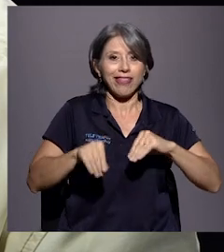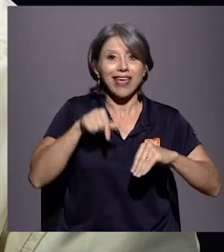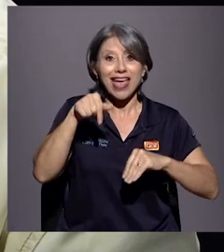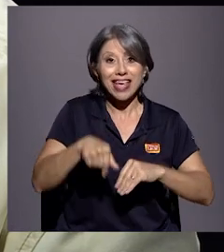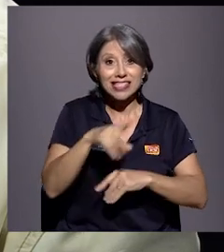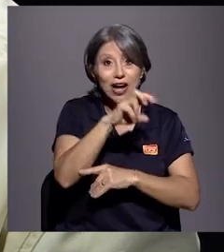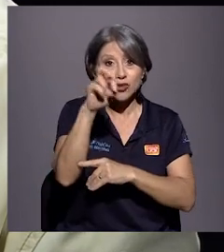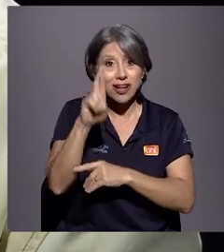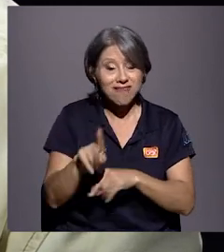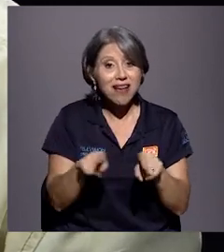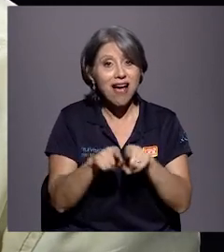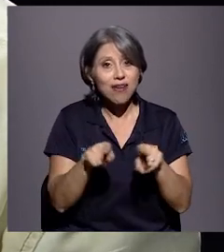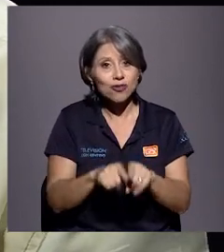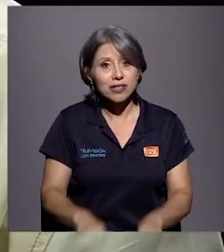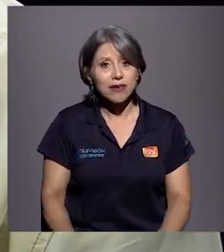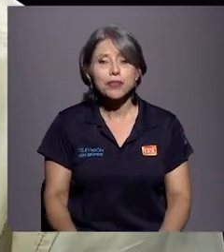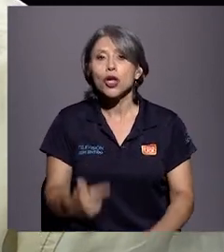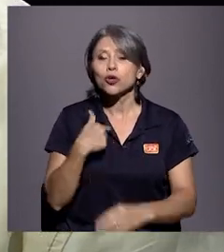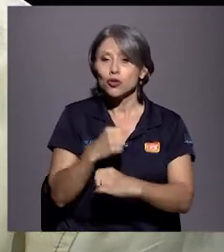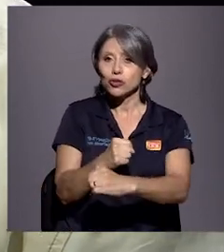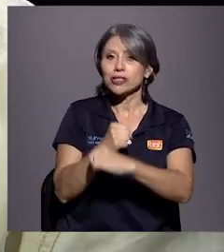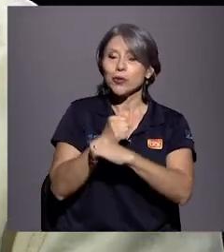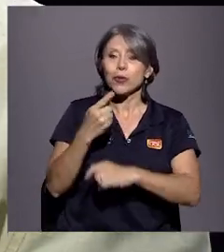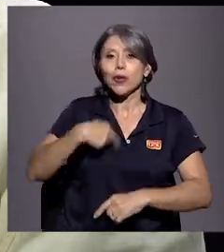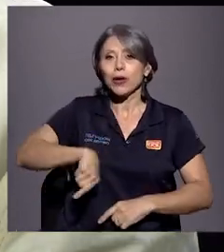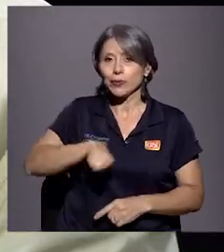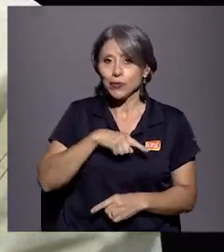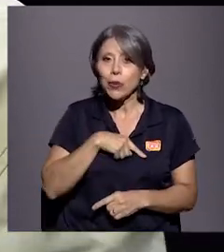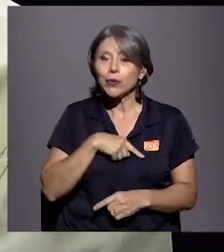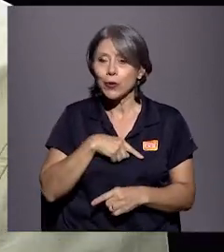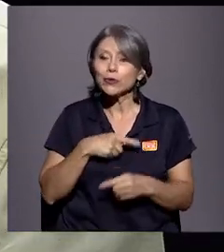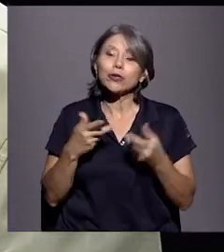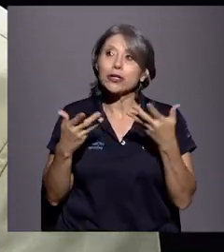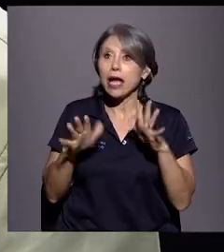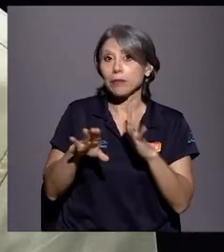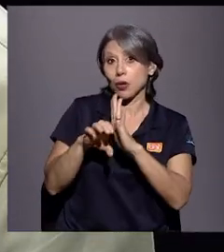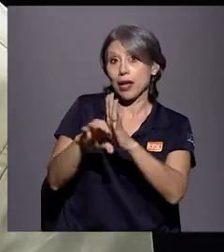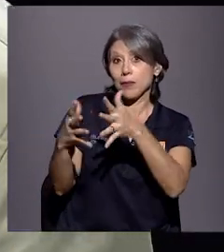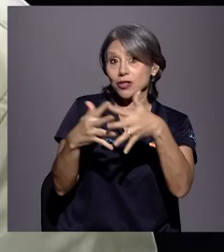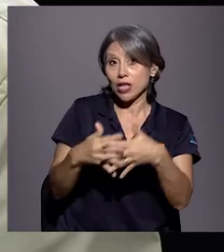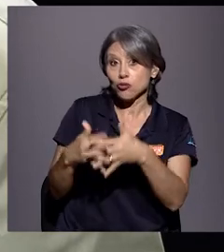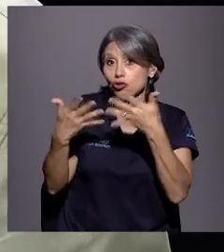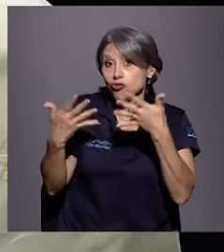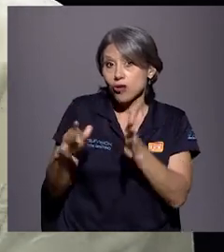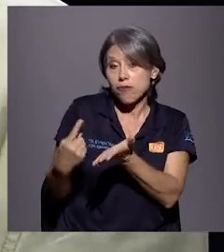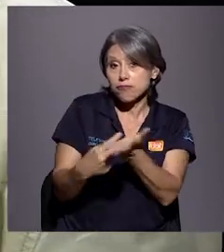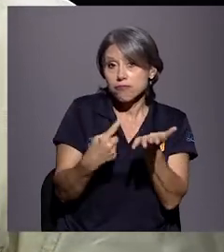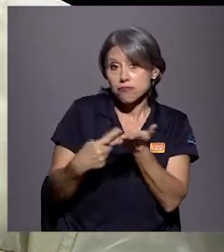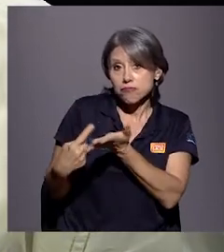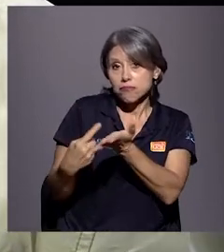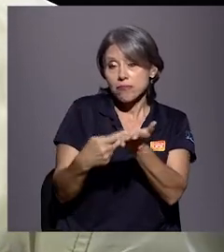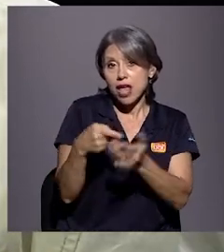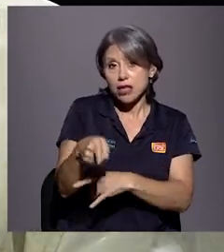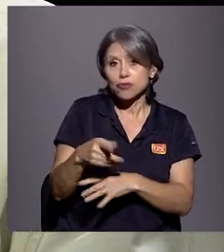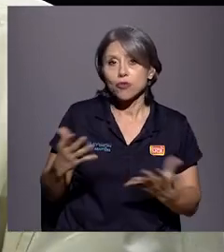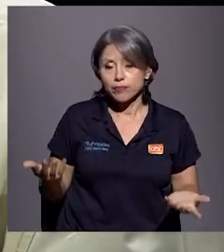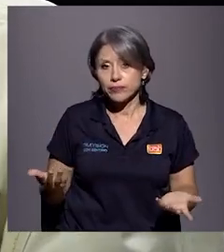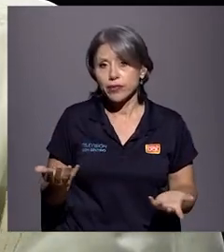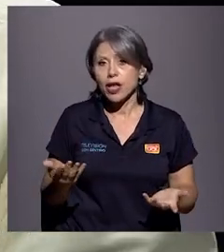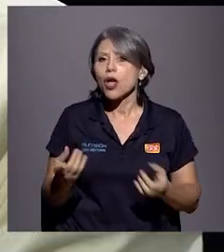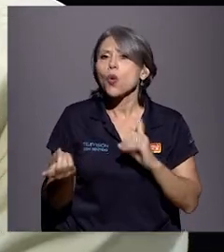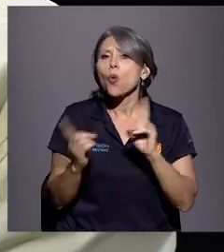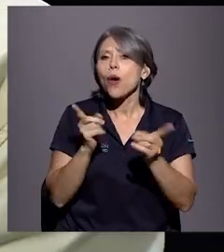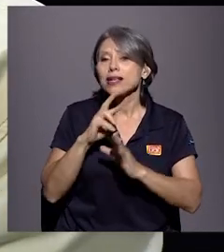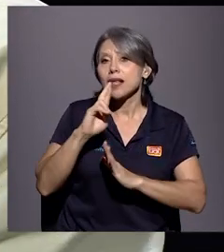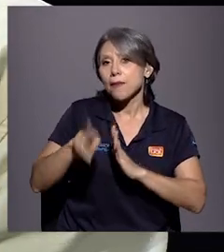inclusive. No, yo estoy seguro que vamos a pensar, y ya está, por ejemplo, los Estados Unidos está discutiendo eso bastante, que cuál es